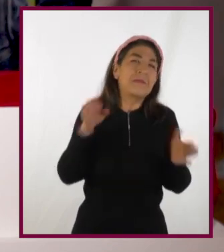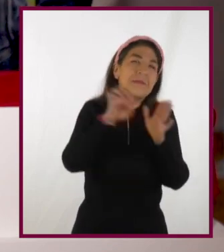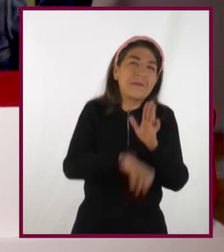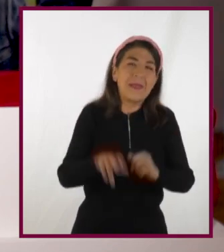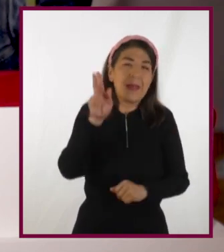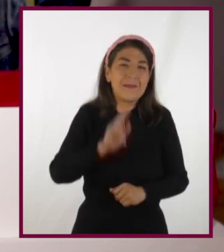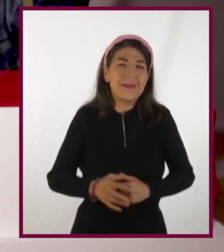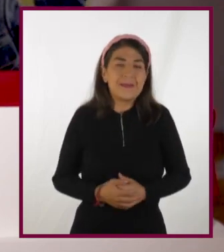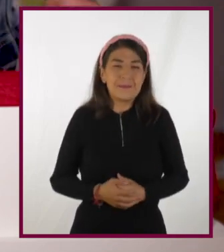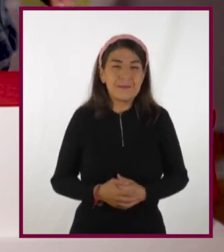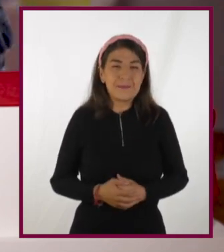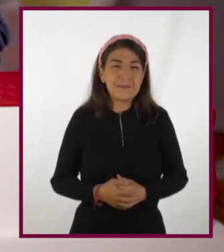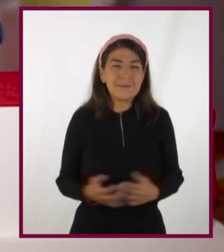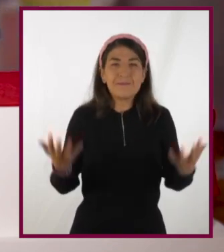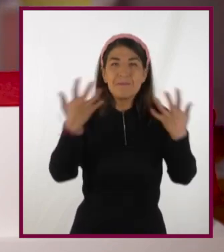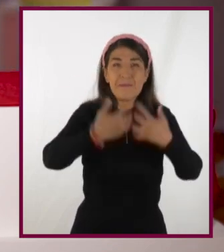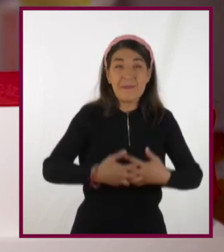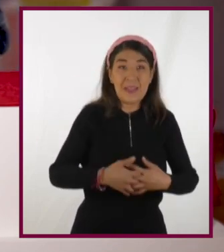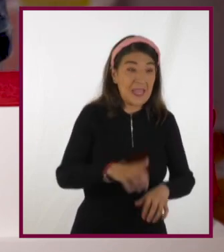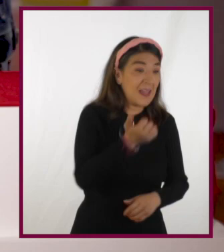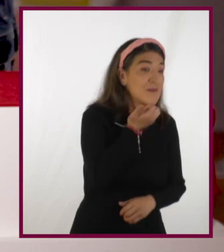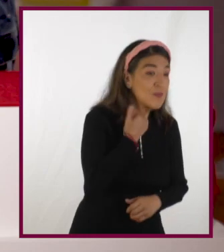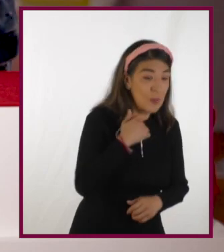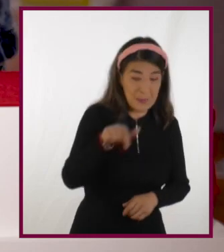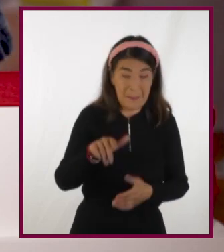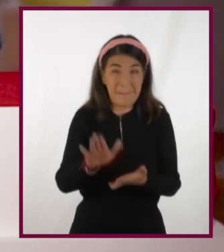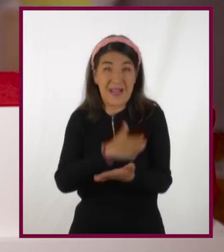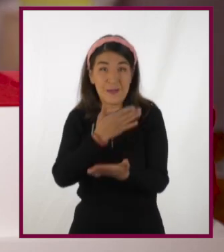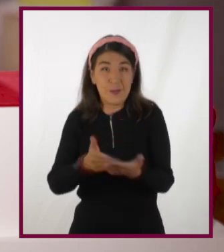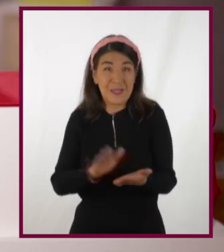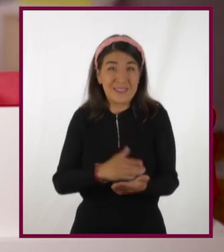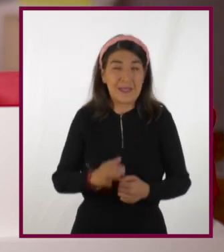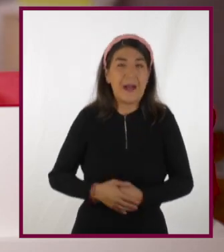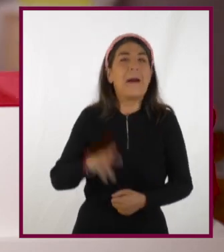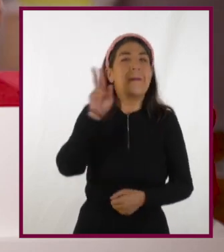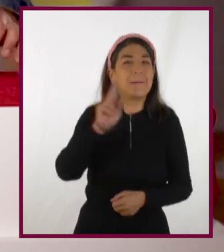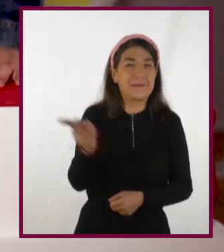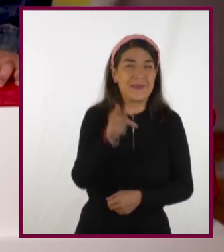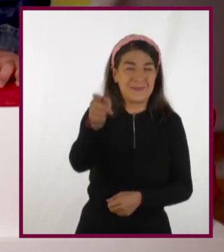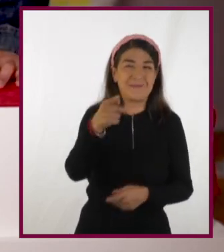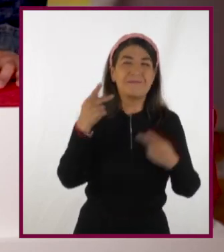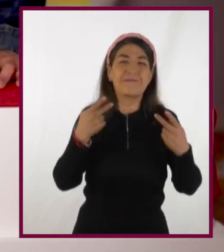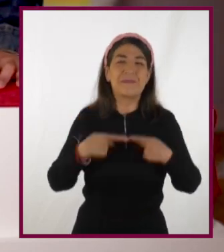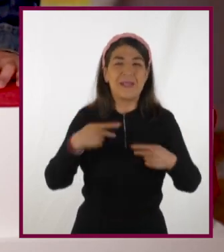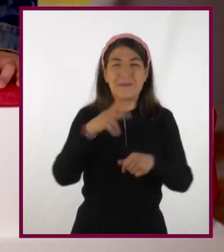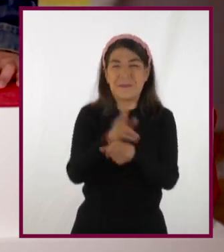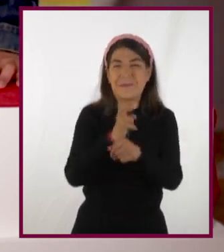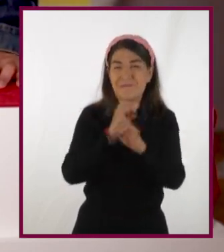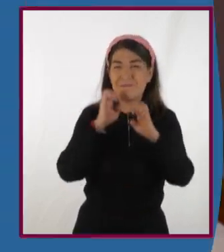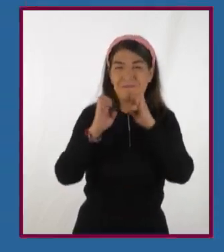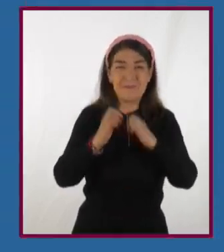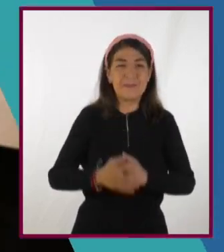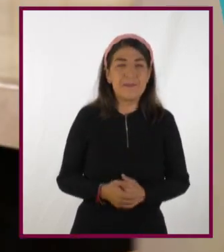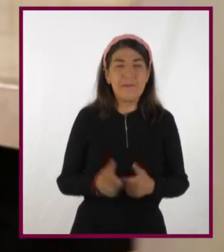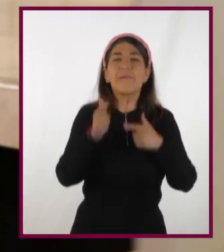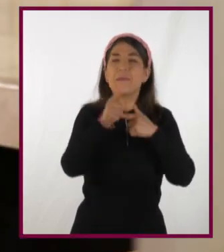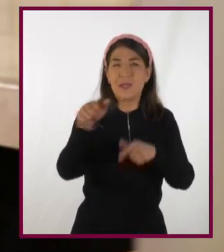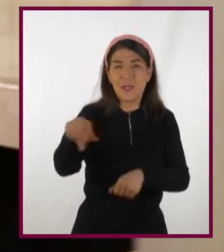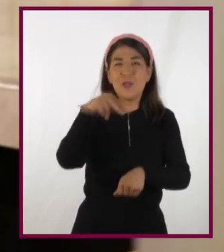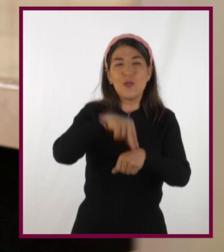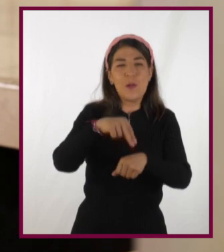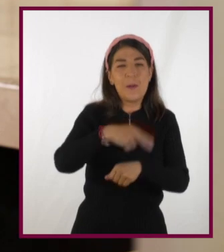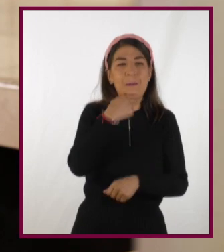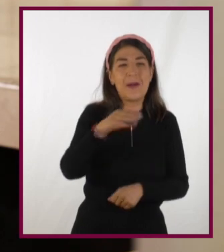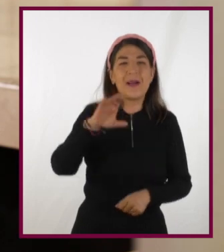¿Podríamos hacer que funcionara igual en alcohol o mayonesa? vamos a preguntarle a nuestro invitado. Vamos. Continuamos